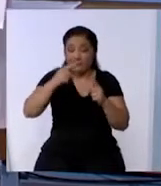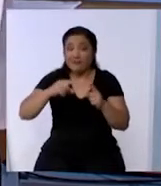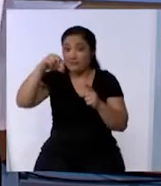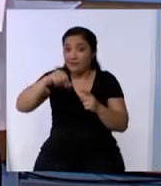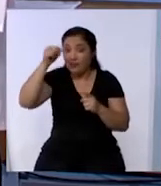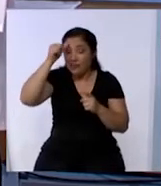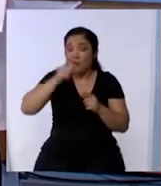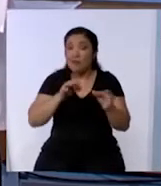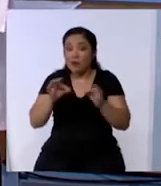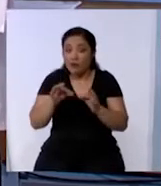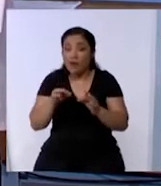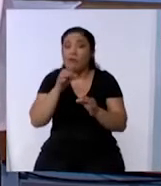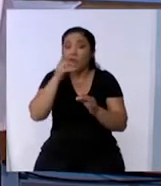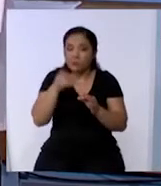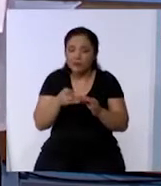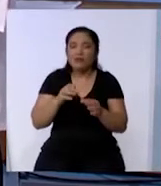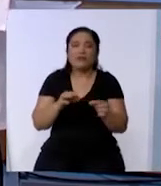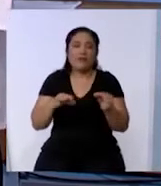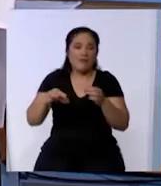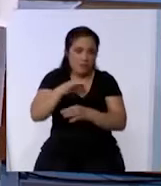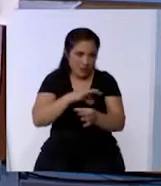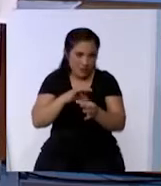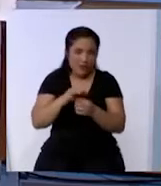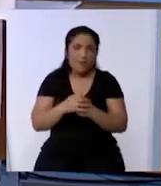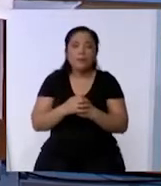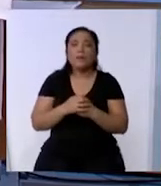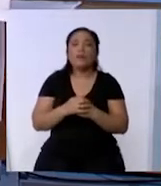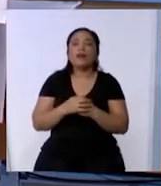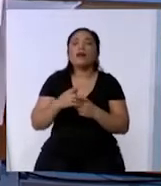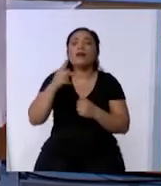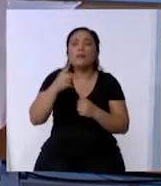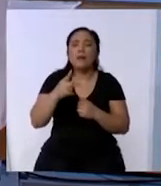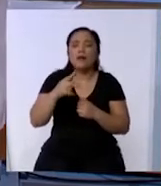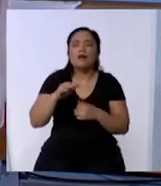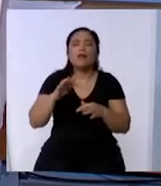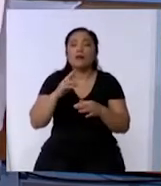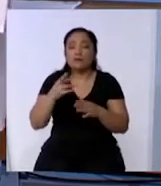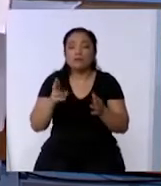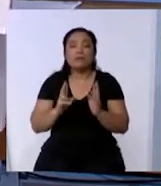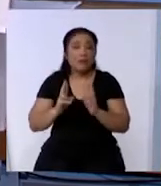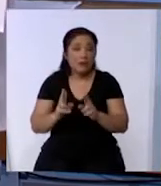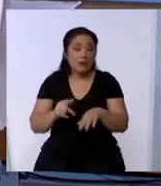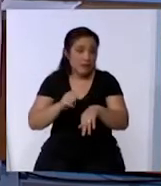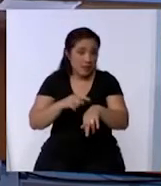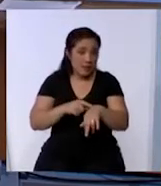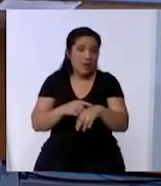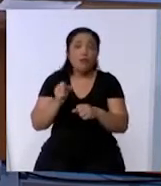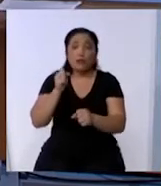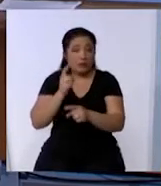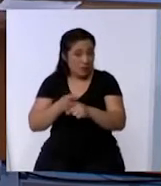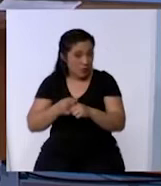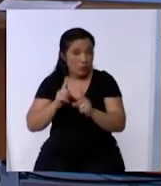de medida llamada coulomb o coulomb. La T representa el tiempo, que se mide en segundos. La